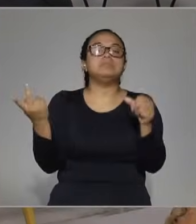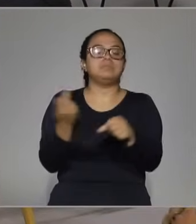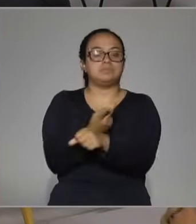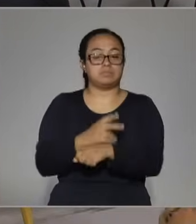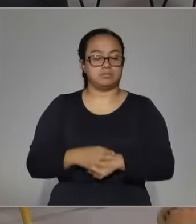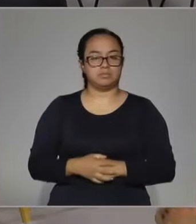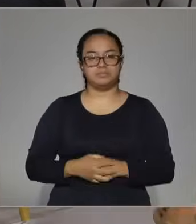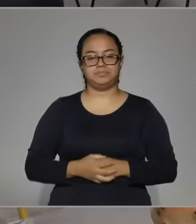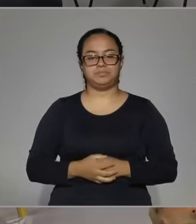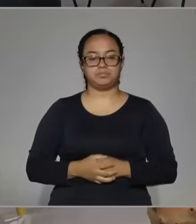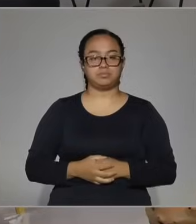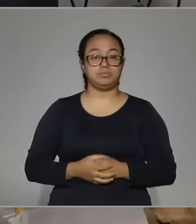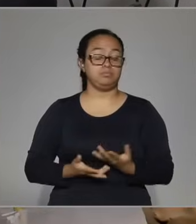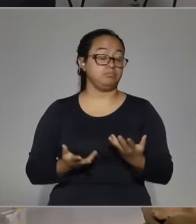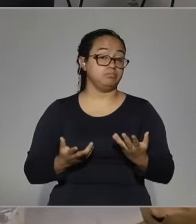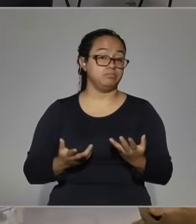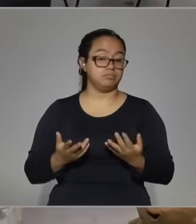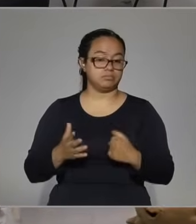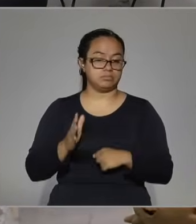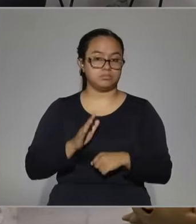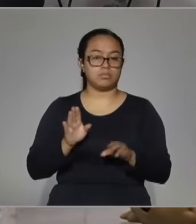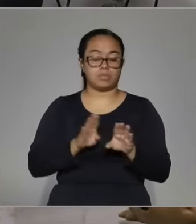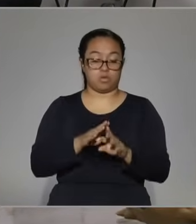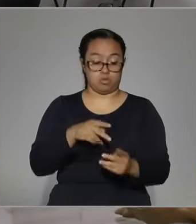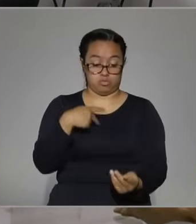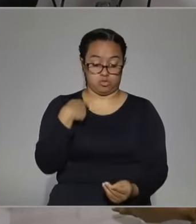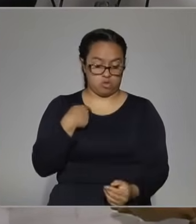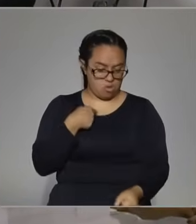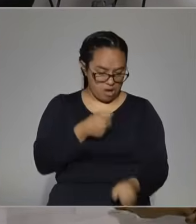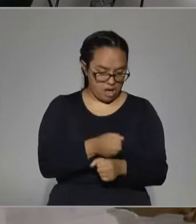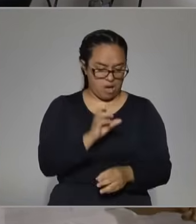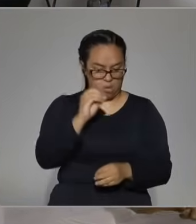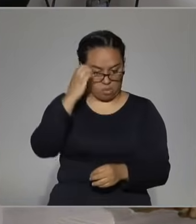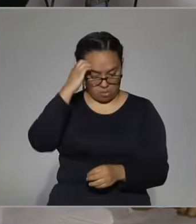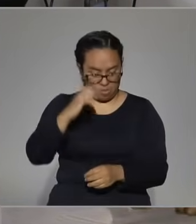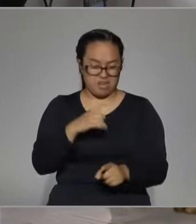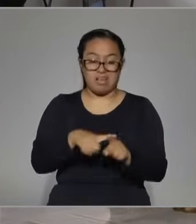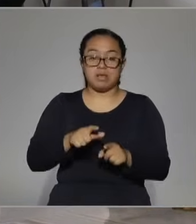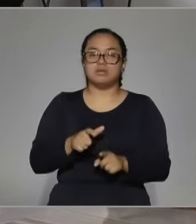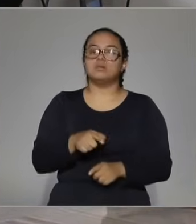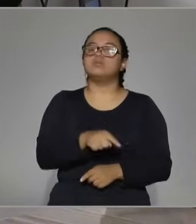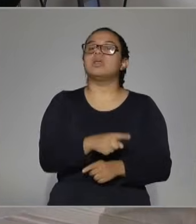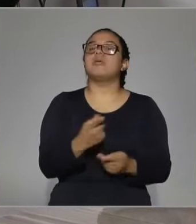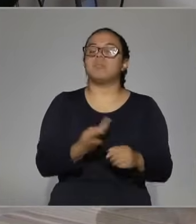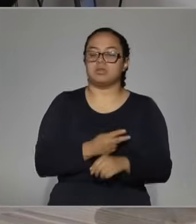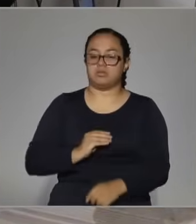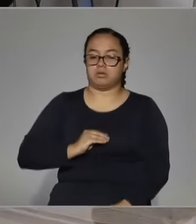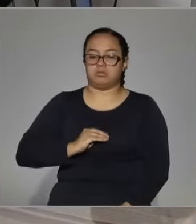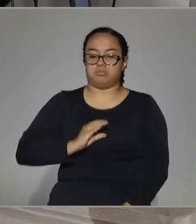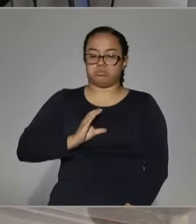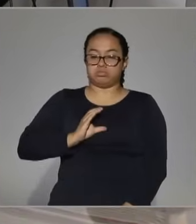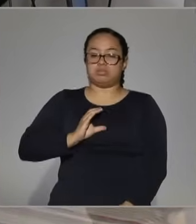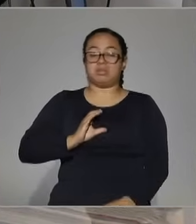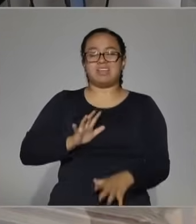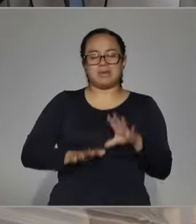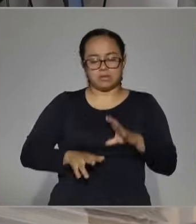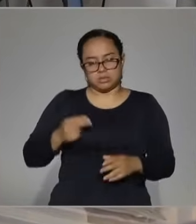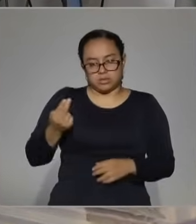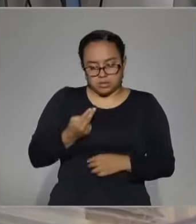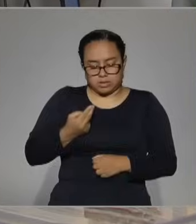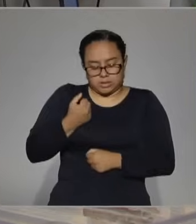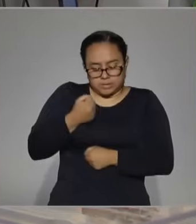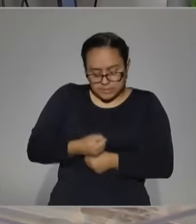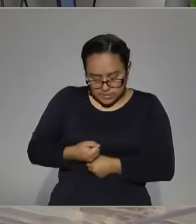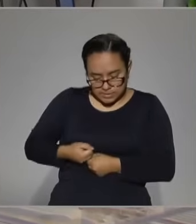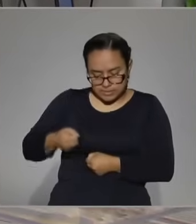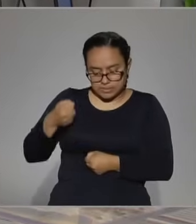incide directamente en la autoestima de la persona y después tiene que trabajar mucho para ir resolviendo parte de